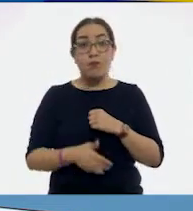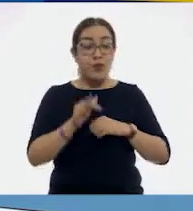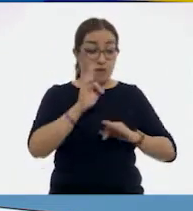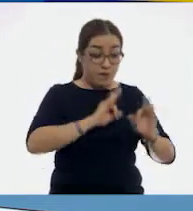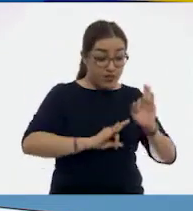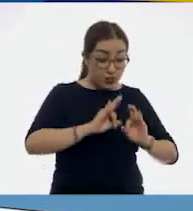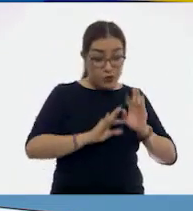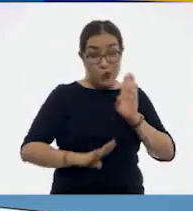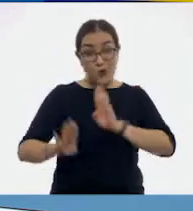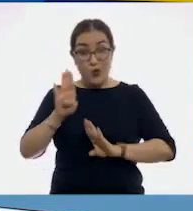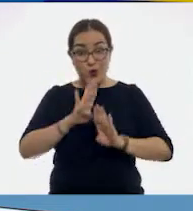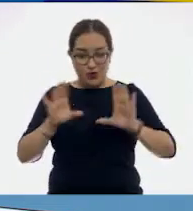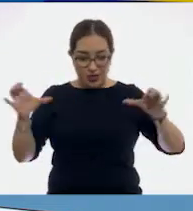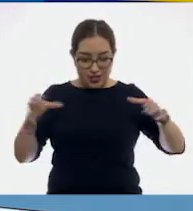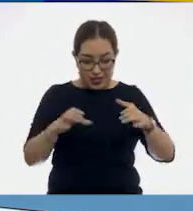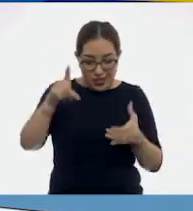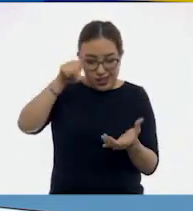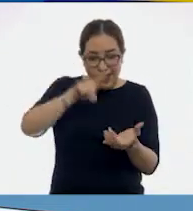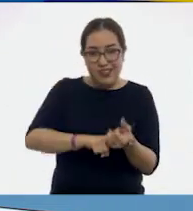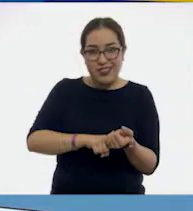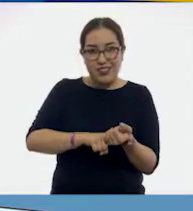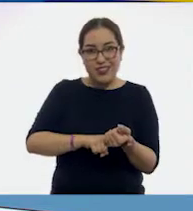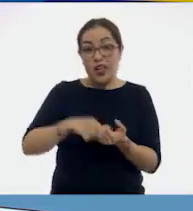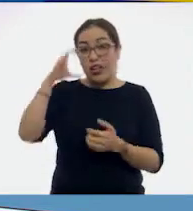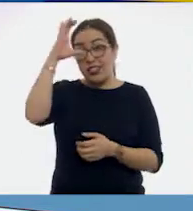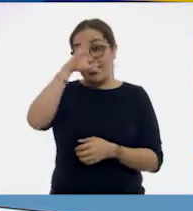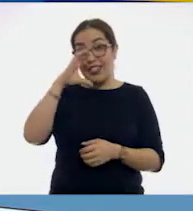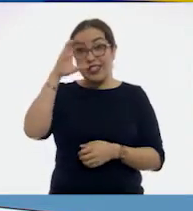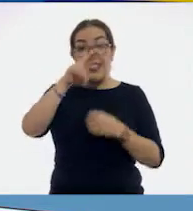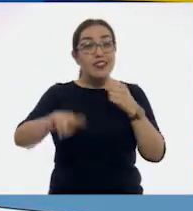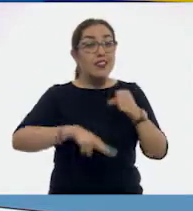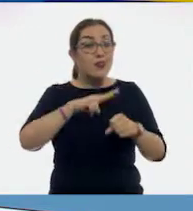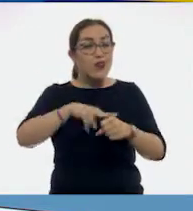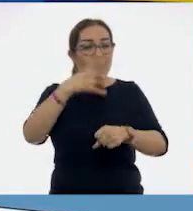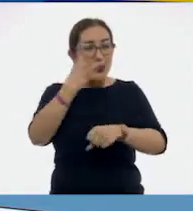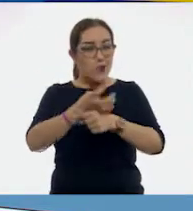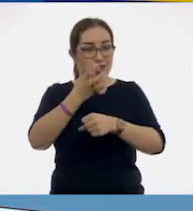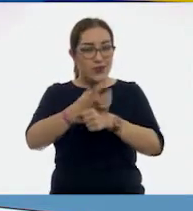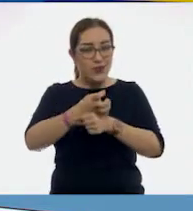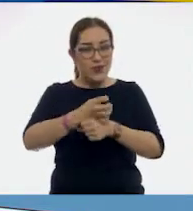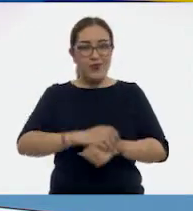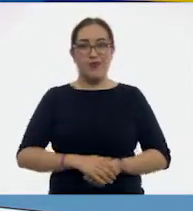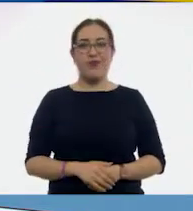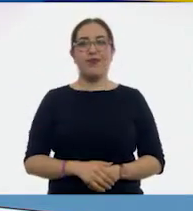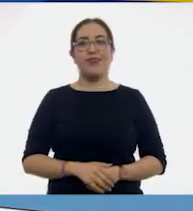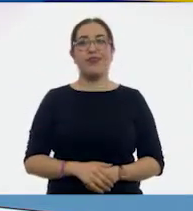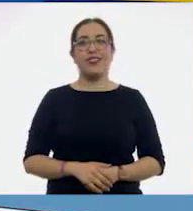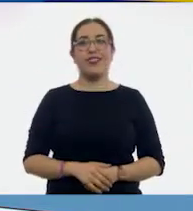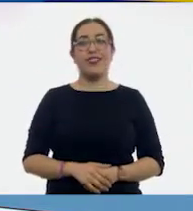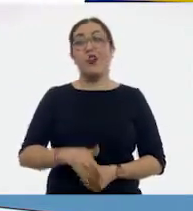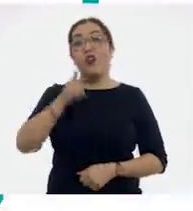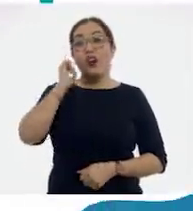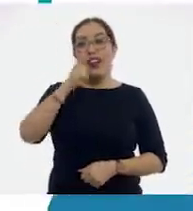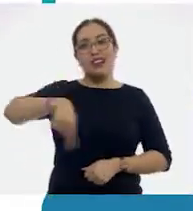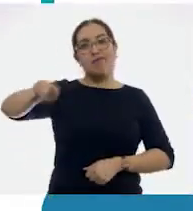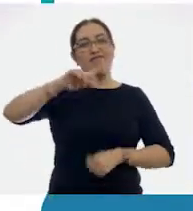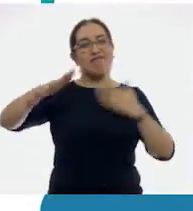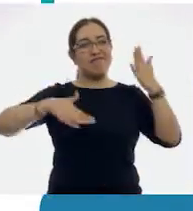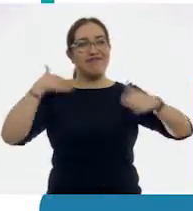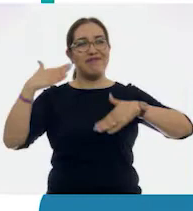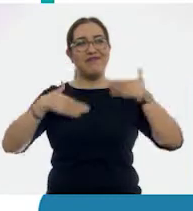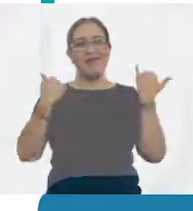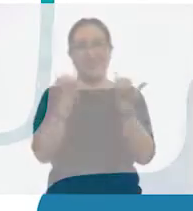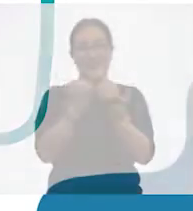físicos y biológicos de los ecosistemas de Ciencias Naturales de cuarto grado. Espero que lo hayan disfrutado tanto como